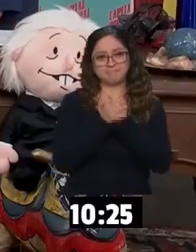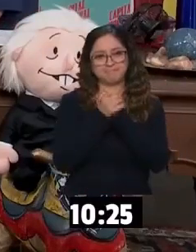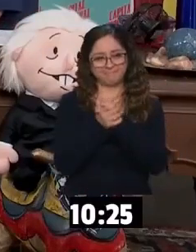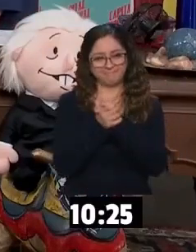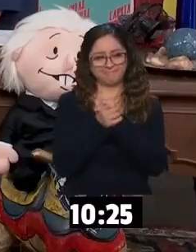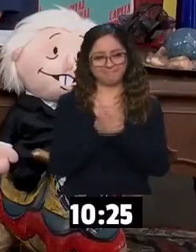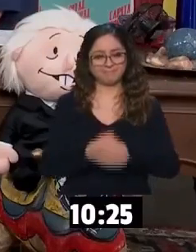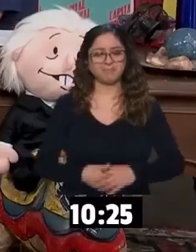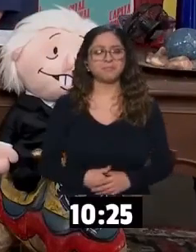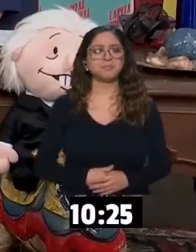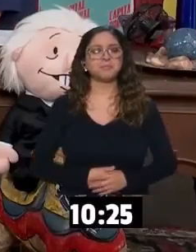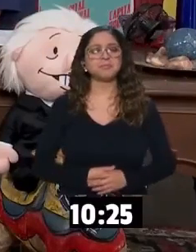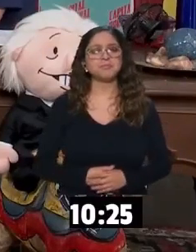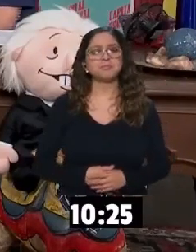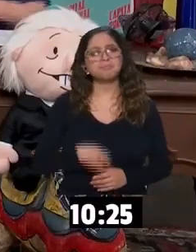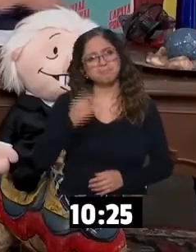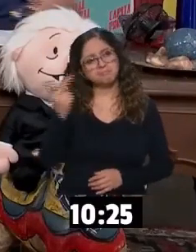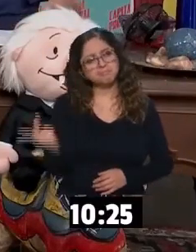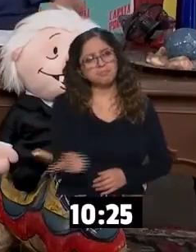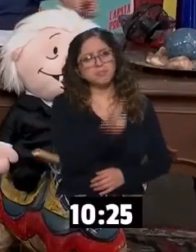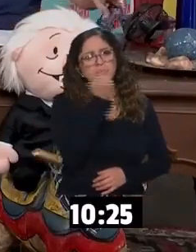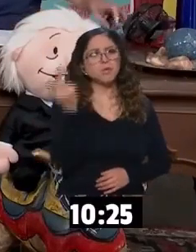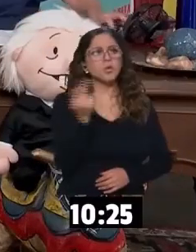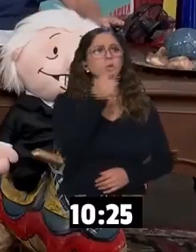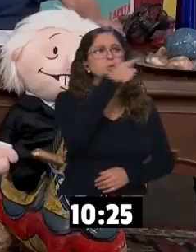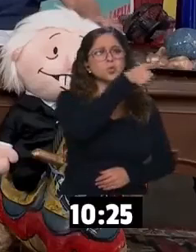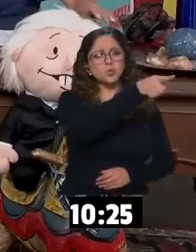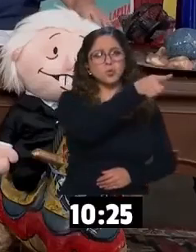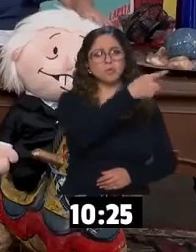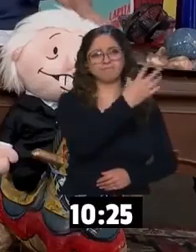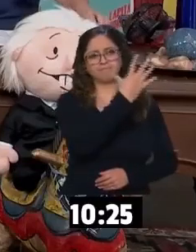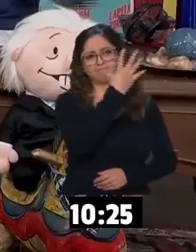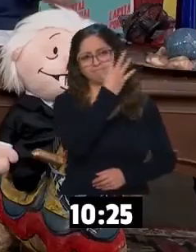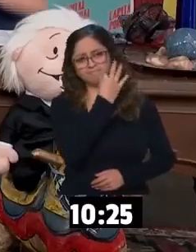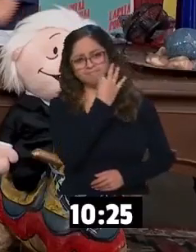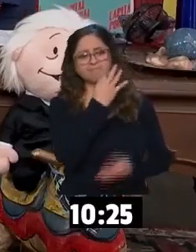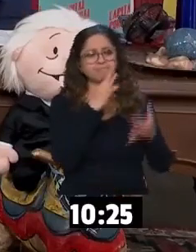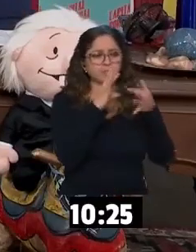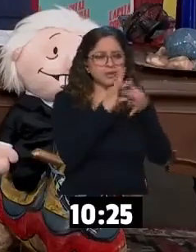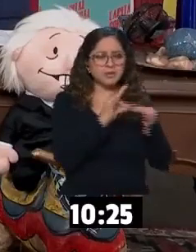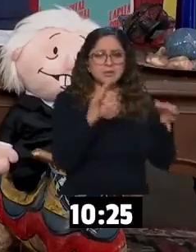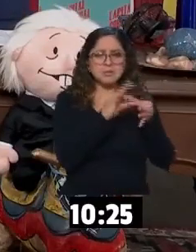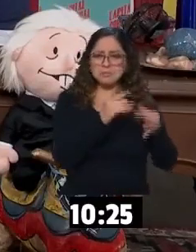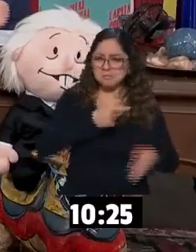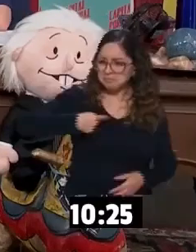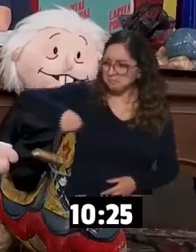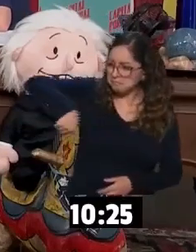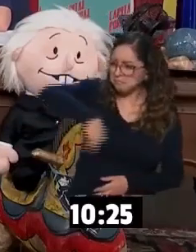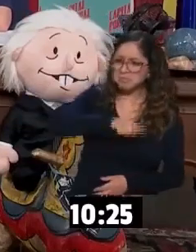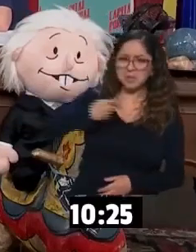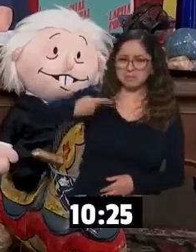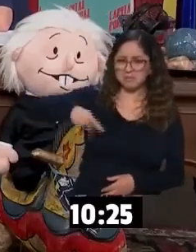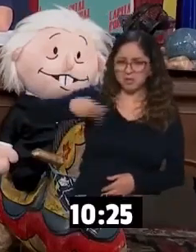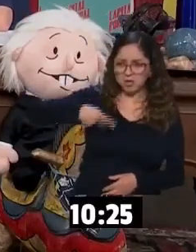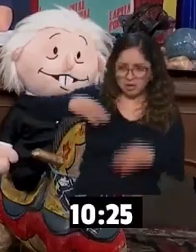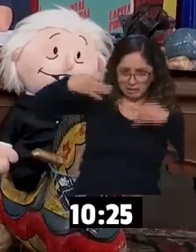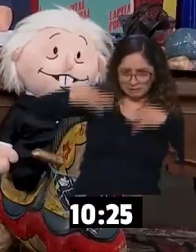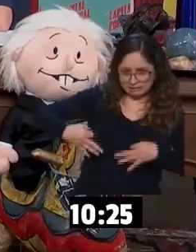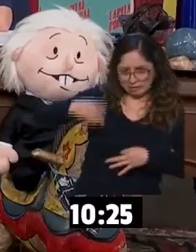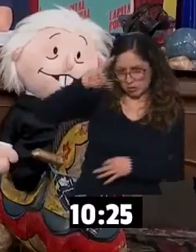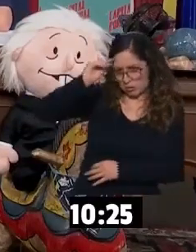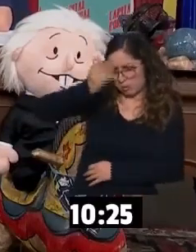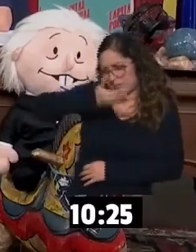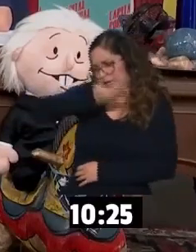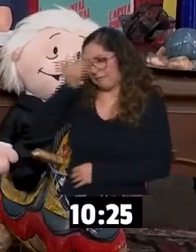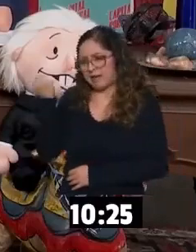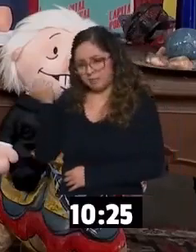a platicarnos y a explicarnos a nosotros, los de a pie, qué hubiera pasado si este monstruo